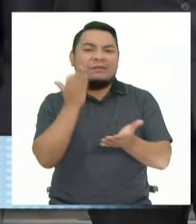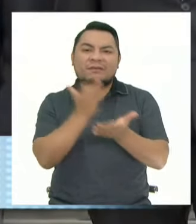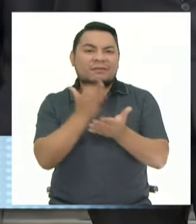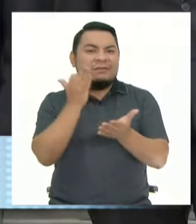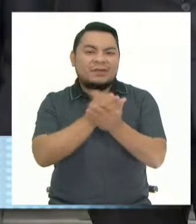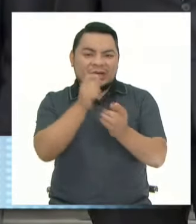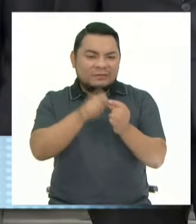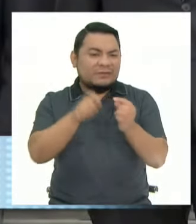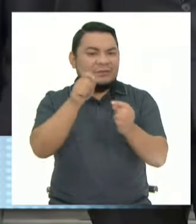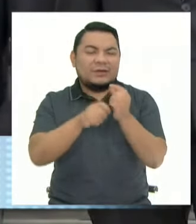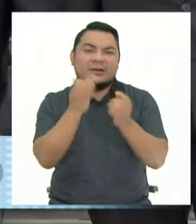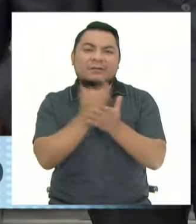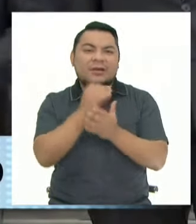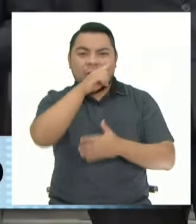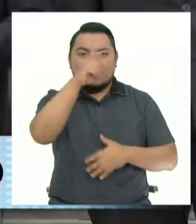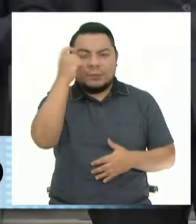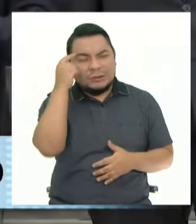política